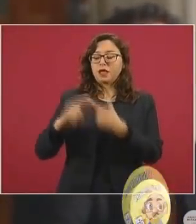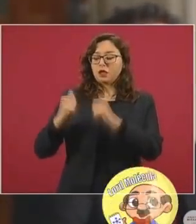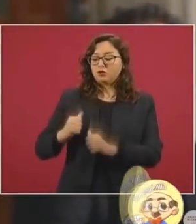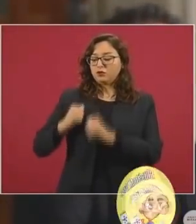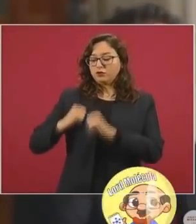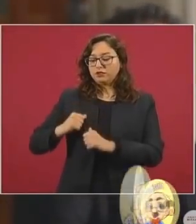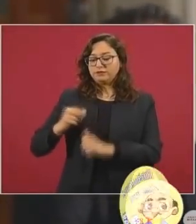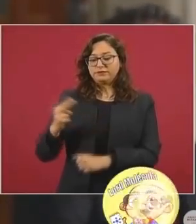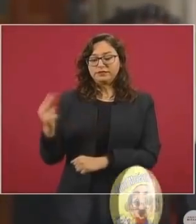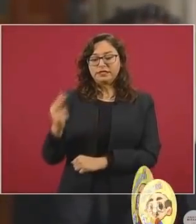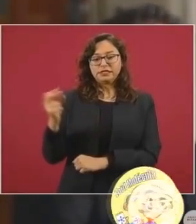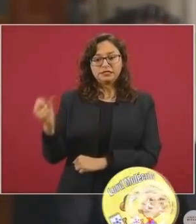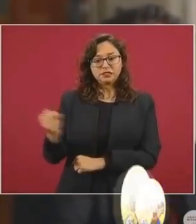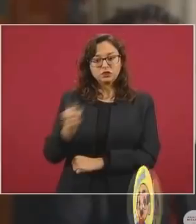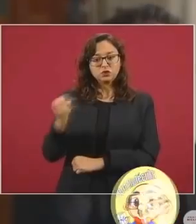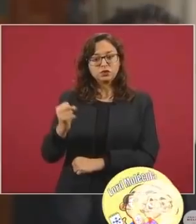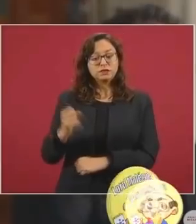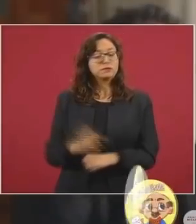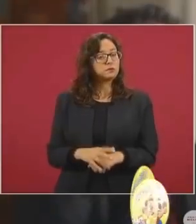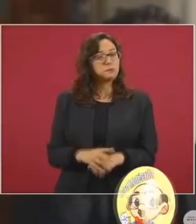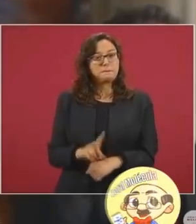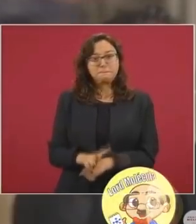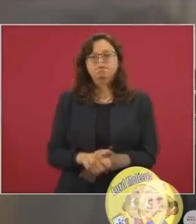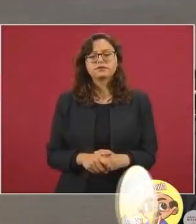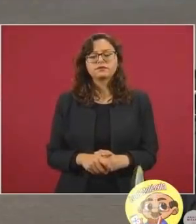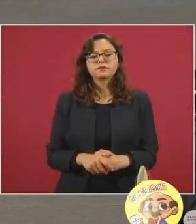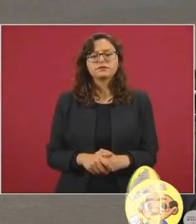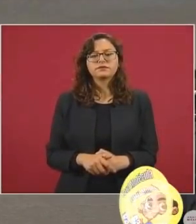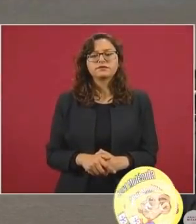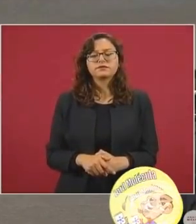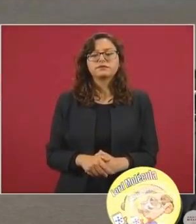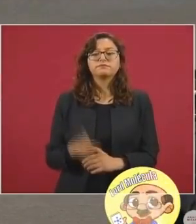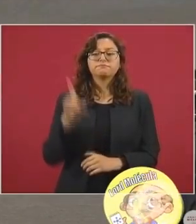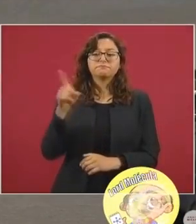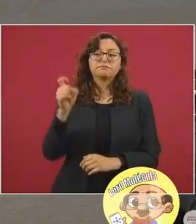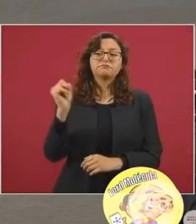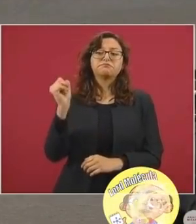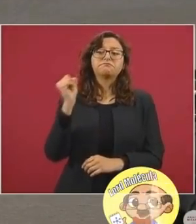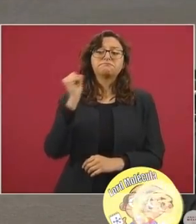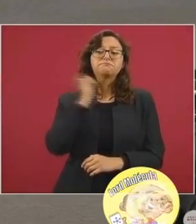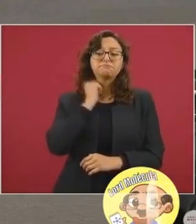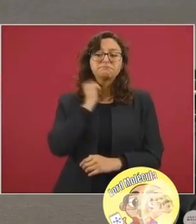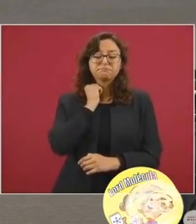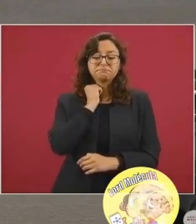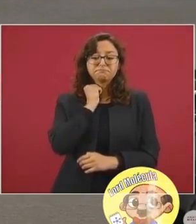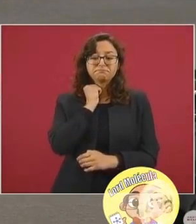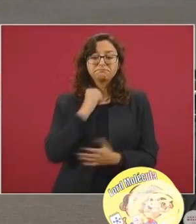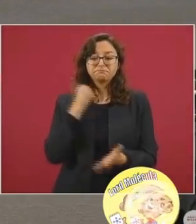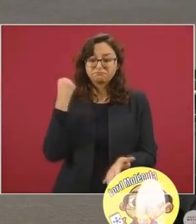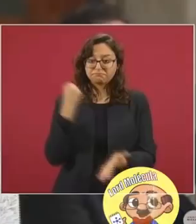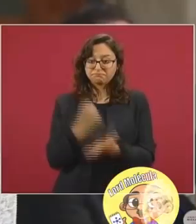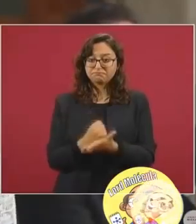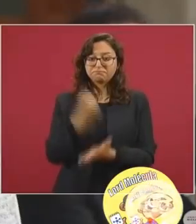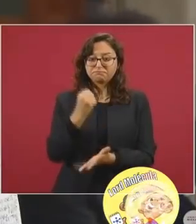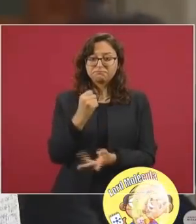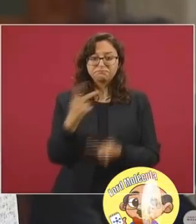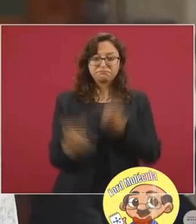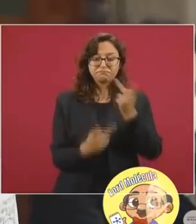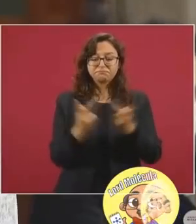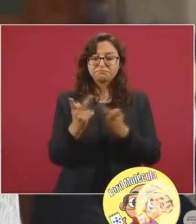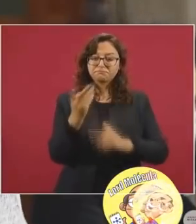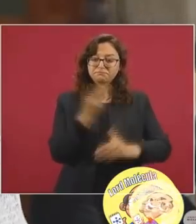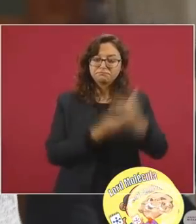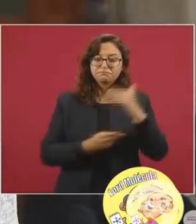se han dado varios cambios en la administración del presidente Andrés Manuel López Obrador, uno de ellos muy importantes de la